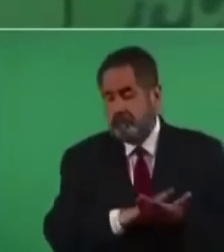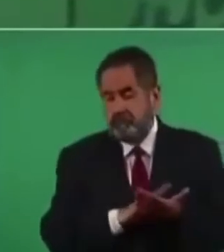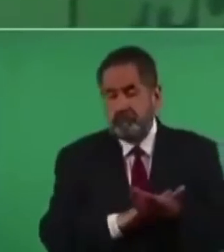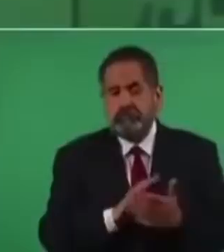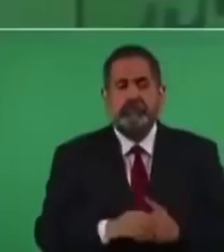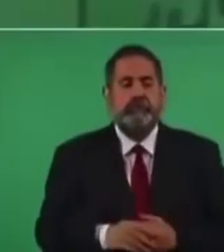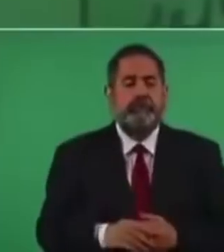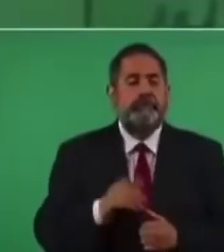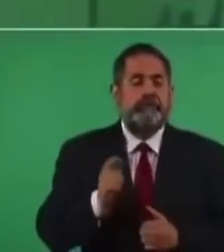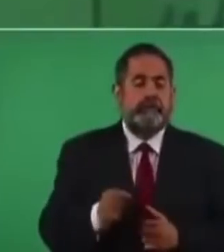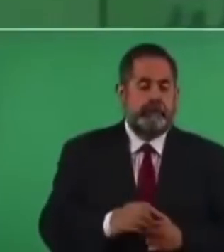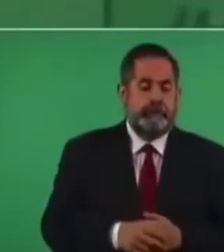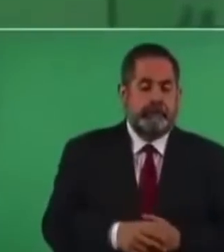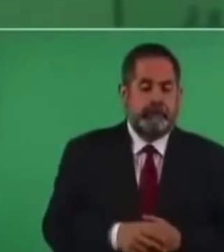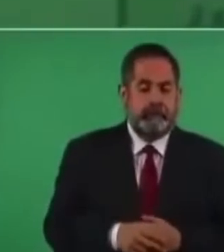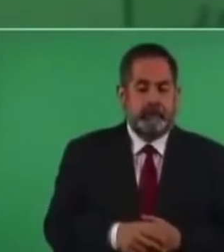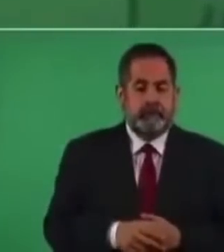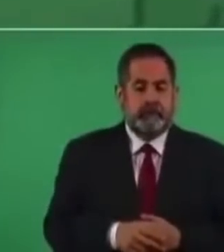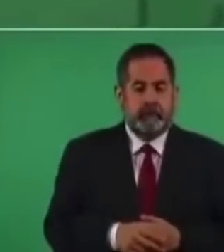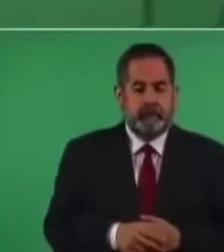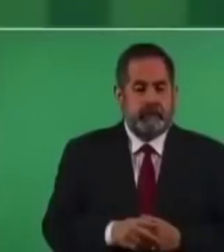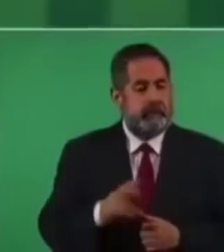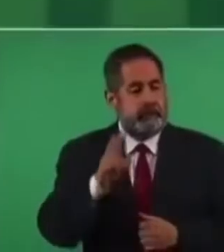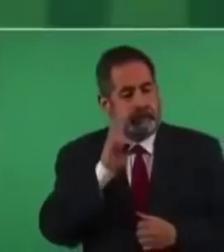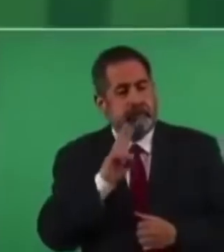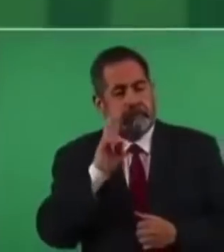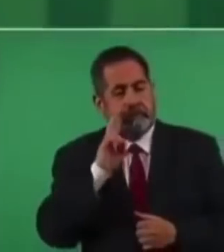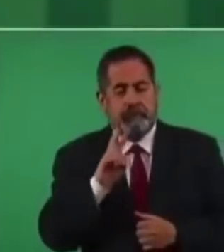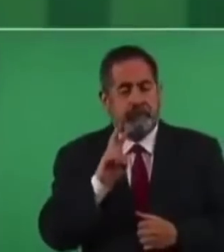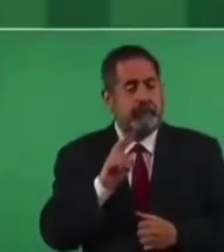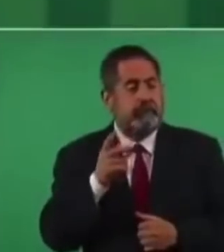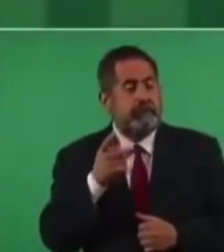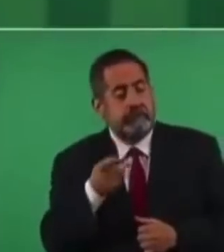tampoco es a ver sí pero